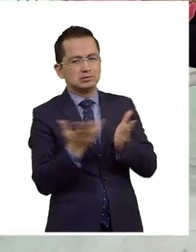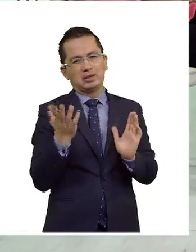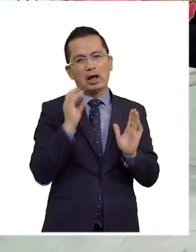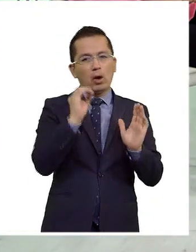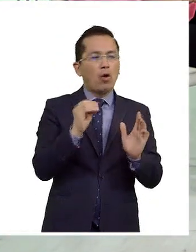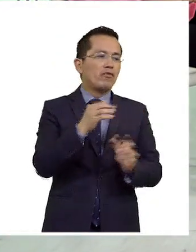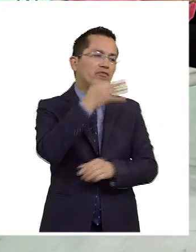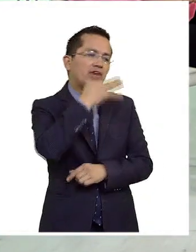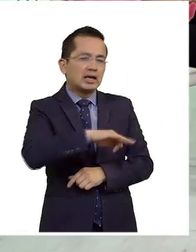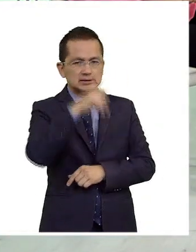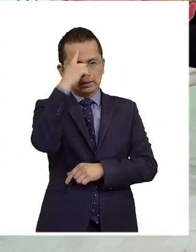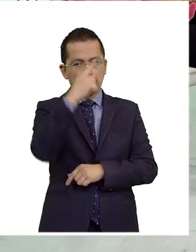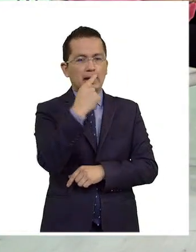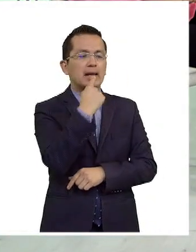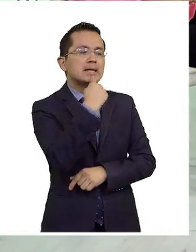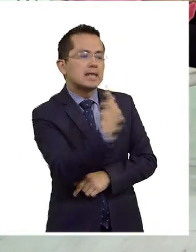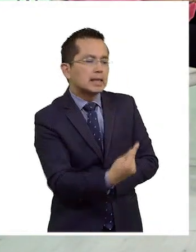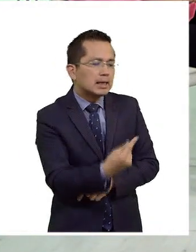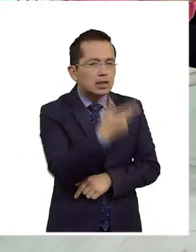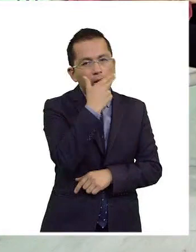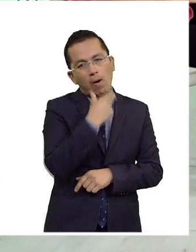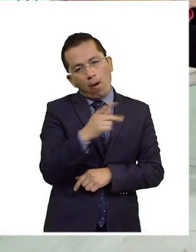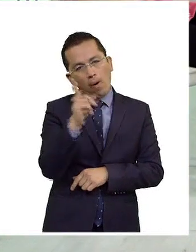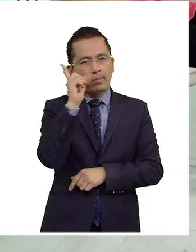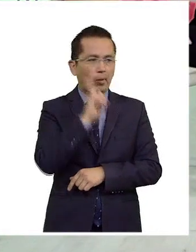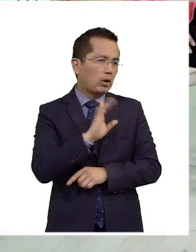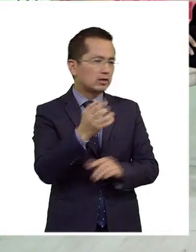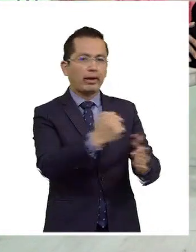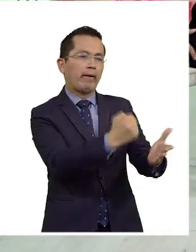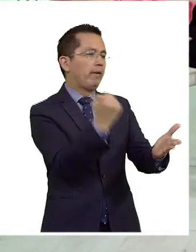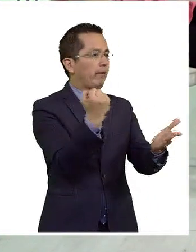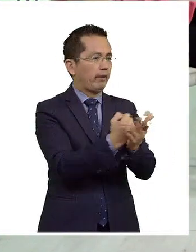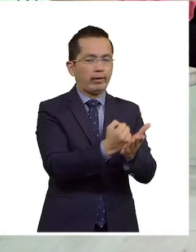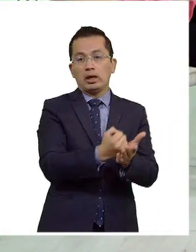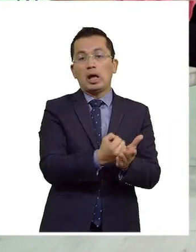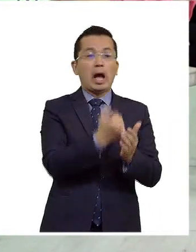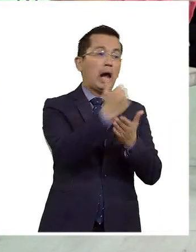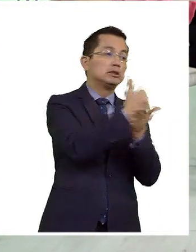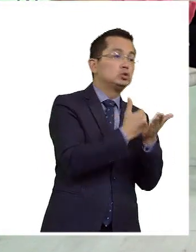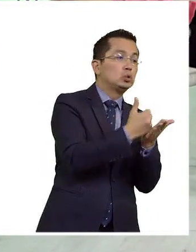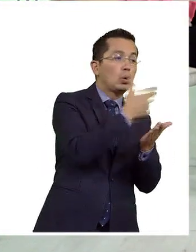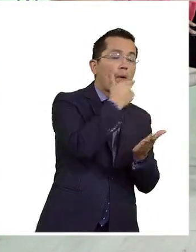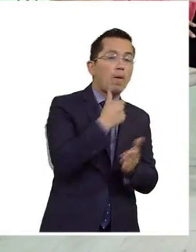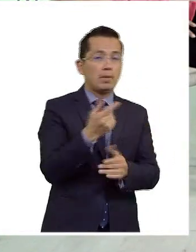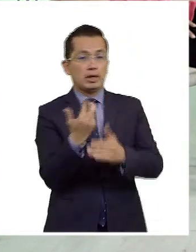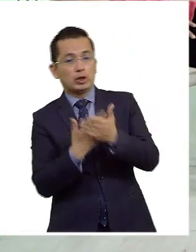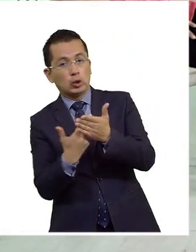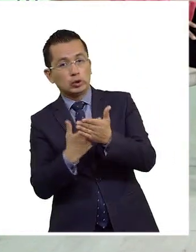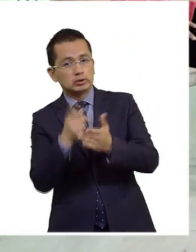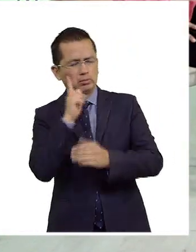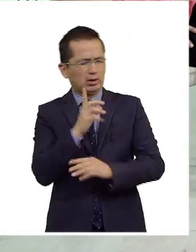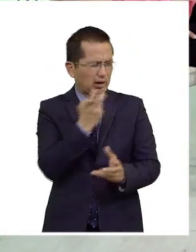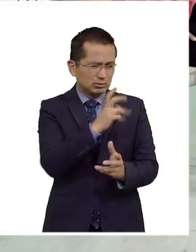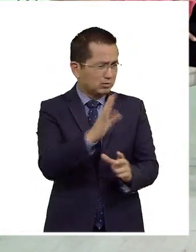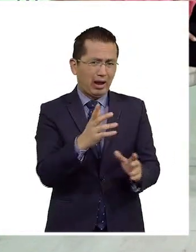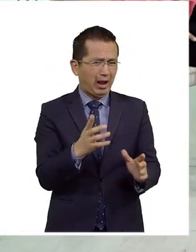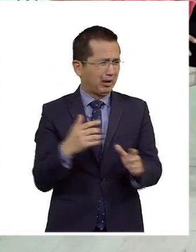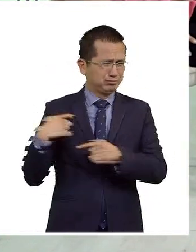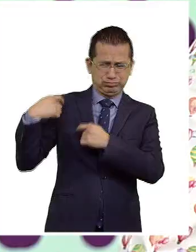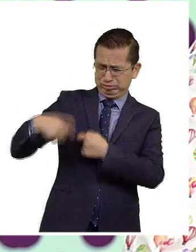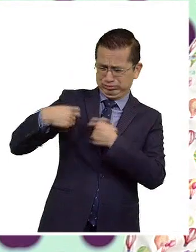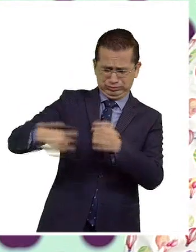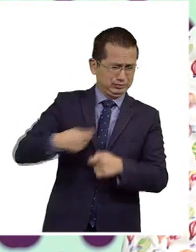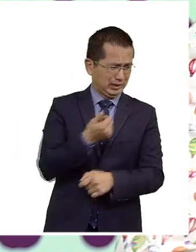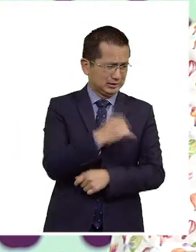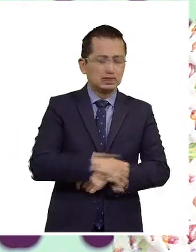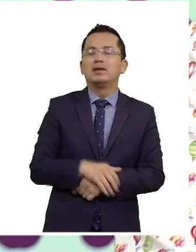las fiestas que se hacen ahora de ponchar el globo y a ver si es rosa o es azul, ¿no? Entonces... Y lamentablemente se ha querido